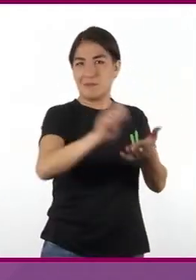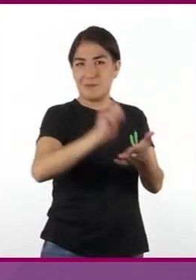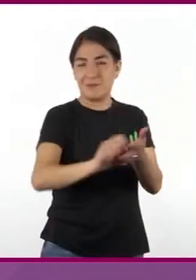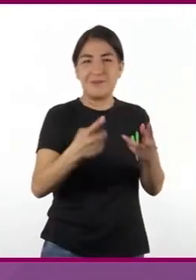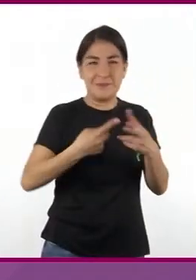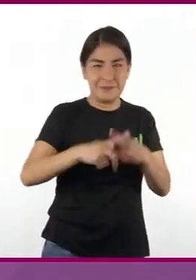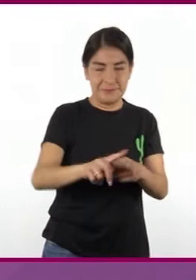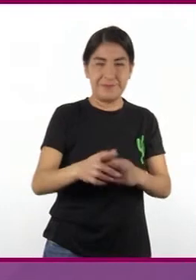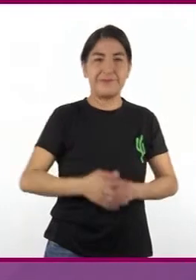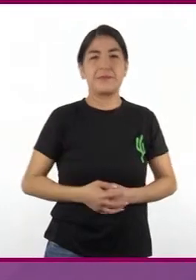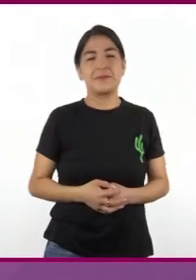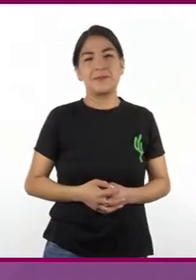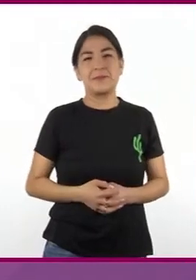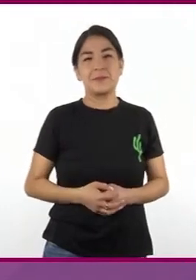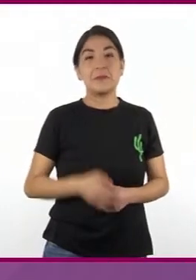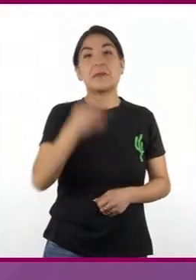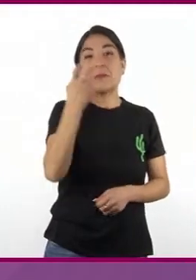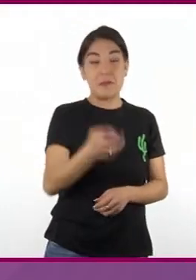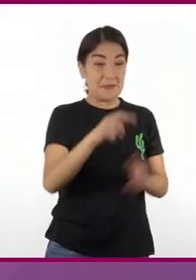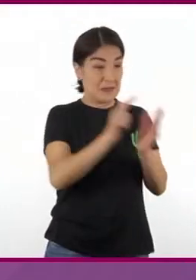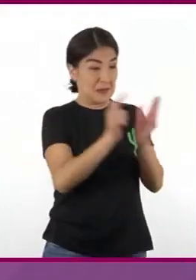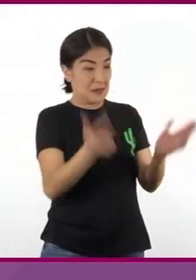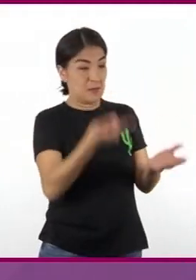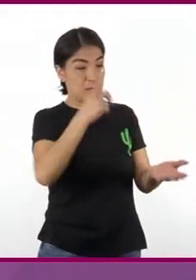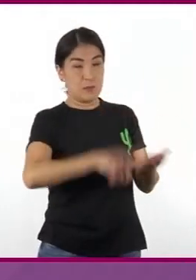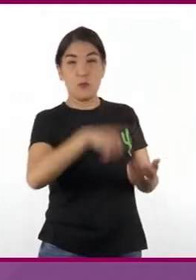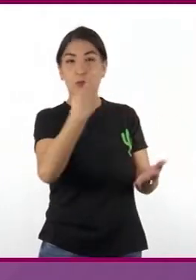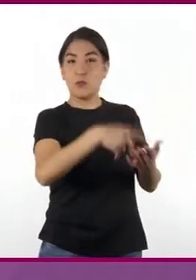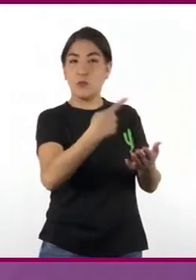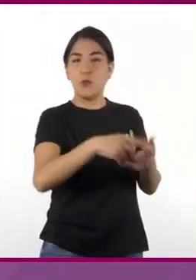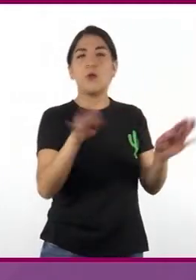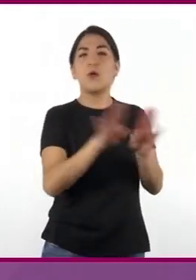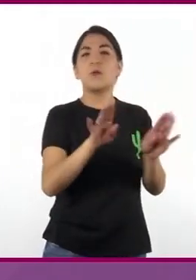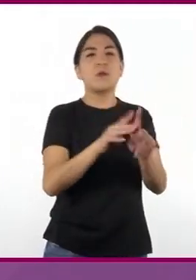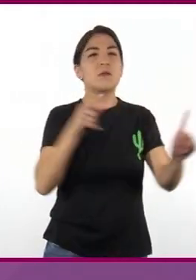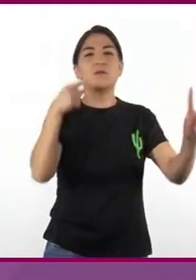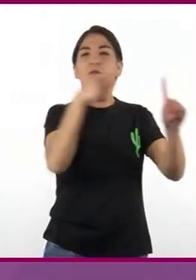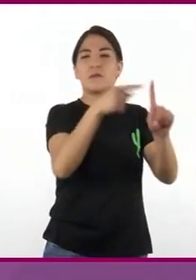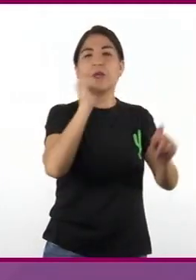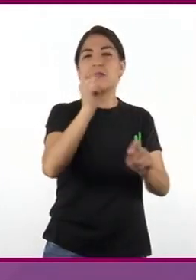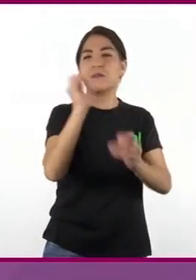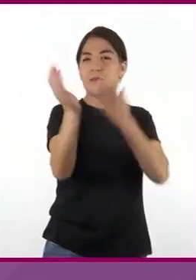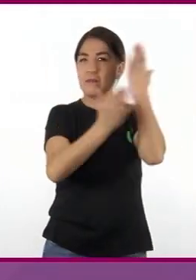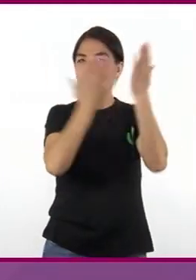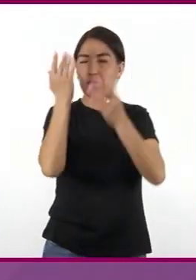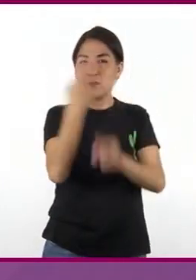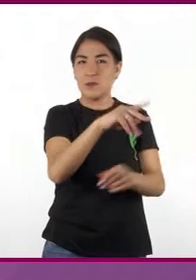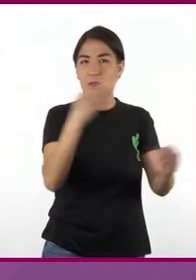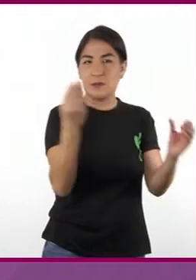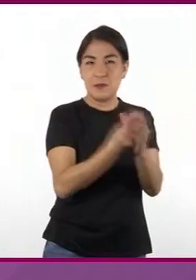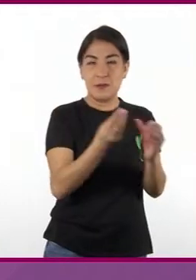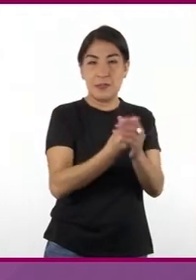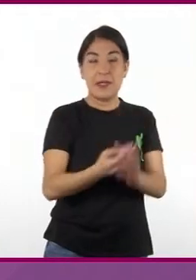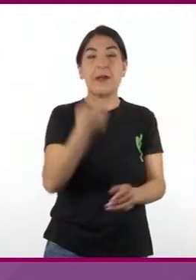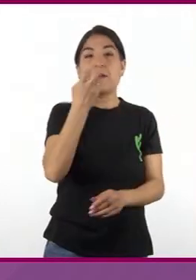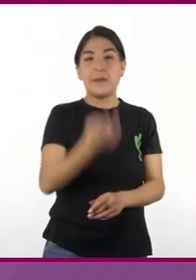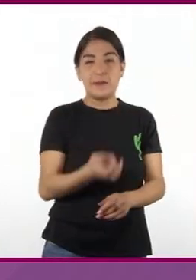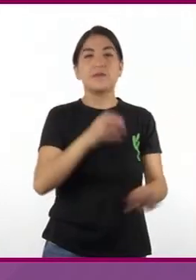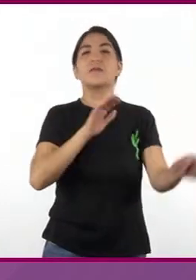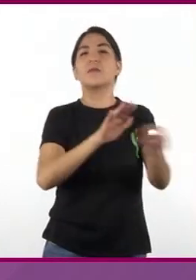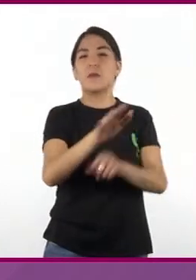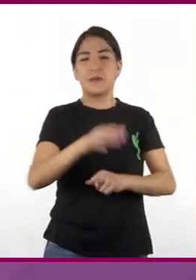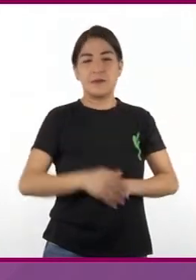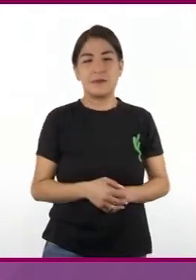su disposición al inicio del libro y porque aportan ciertas claves de lectura, esta clase de textos se